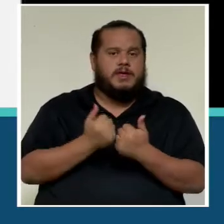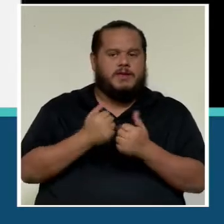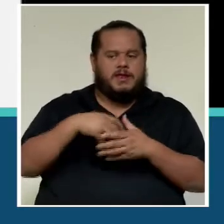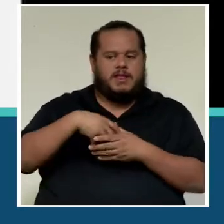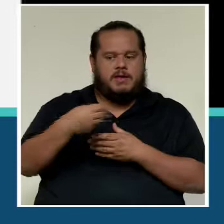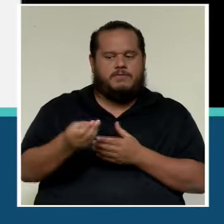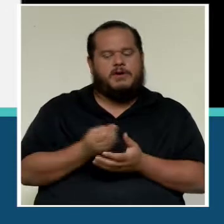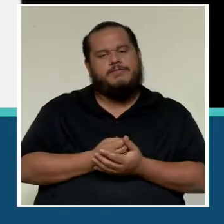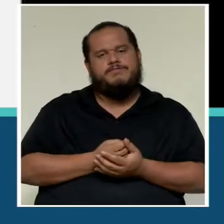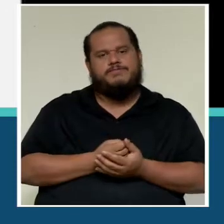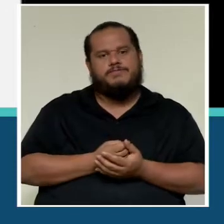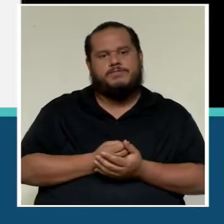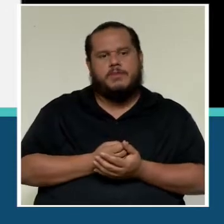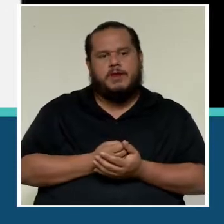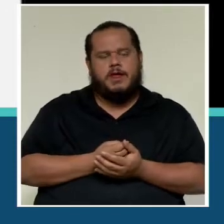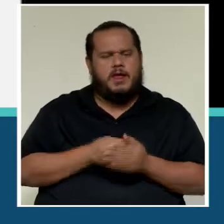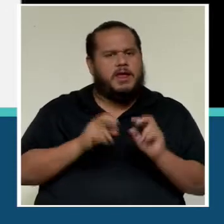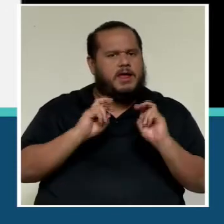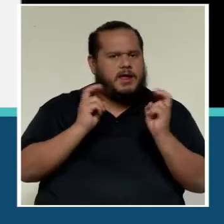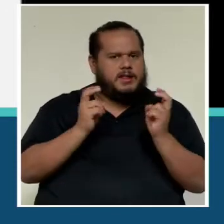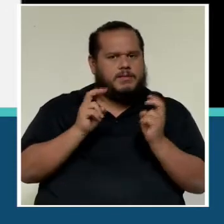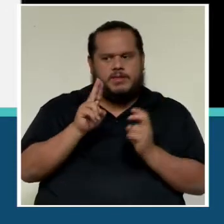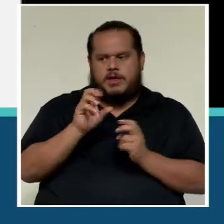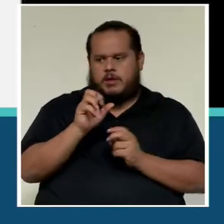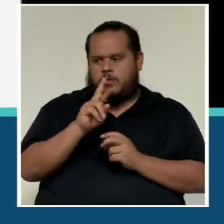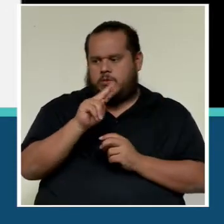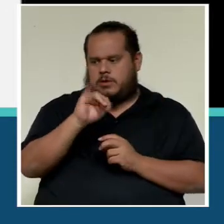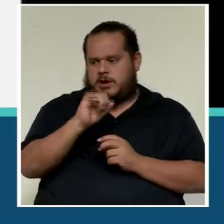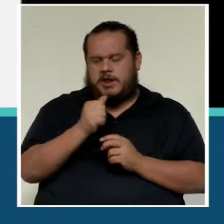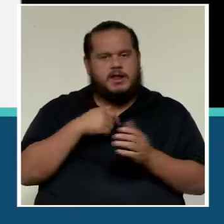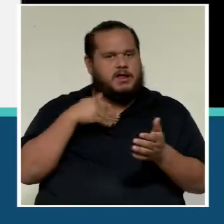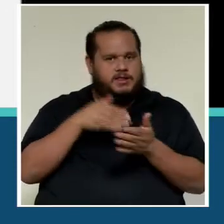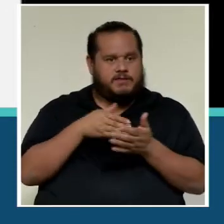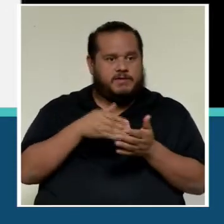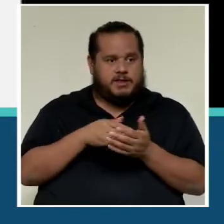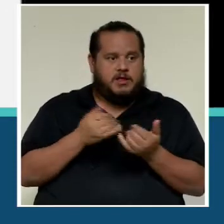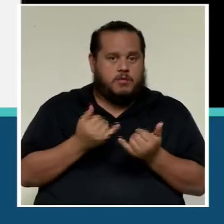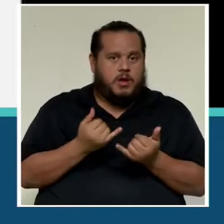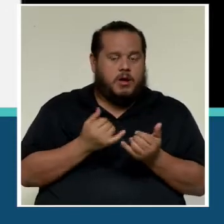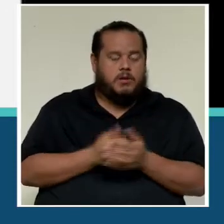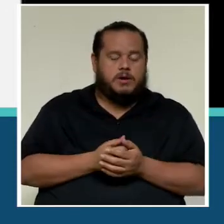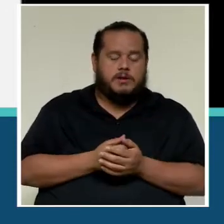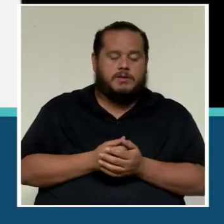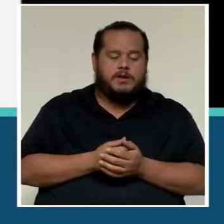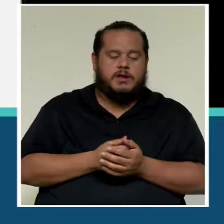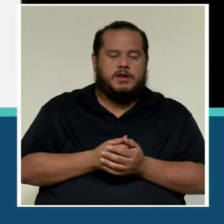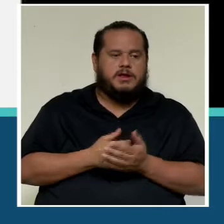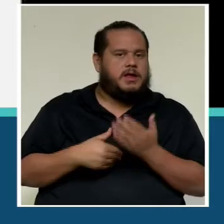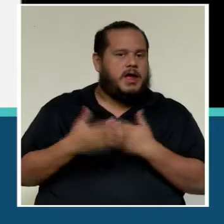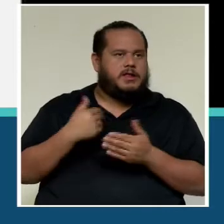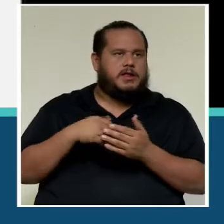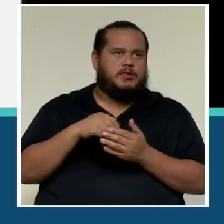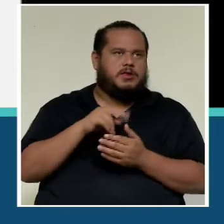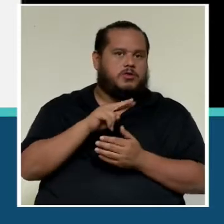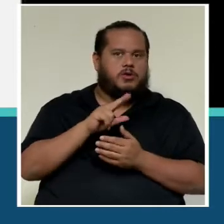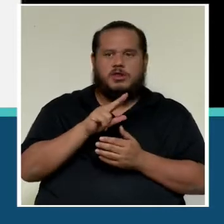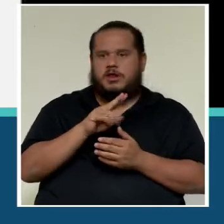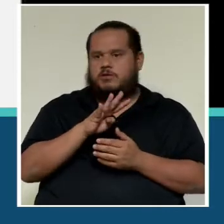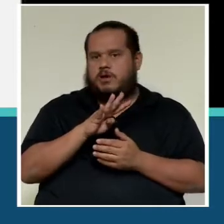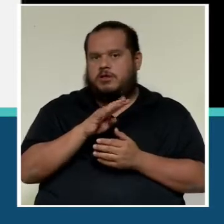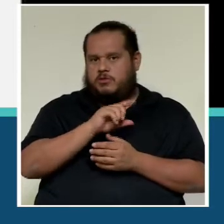afuera. El tema de Ucrania está afectando desde no de ahora ni de ayer, sino que de hace 2, 3, 4